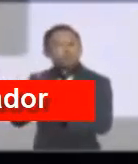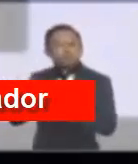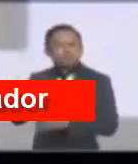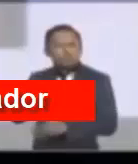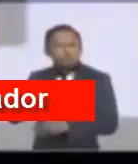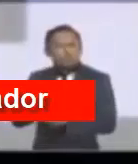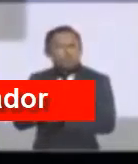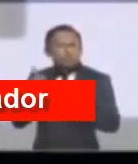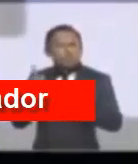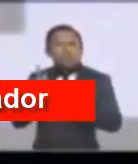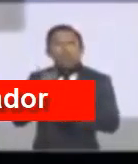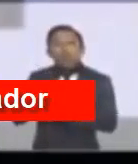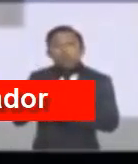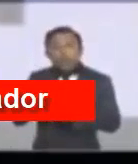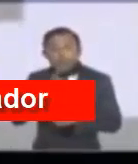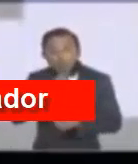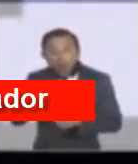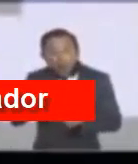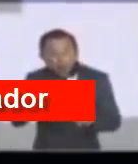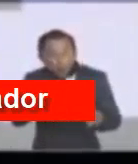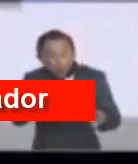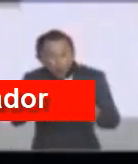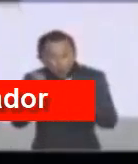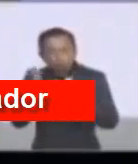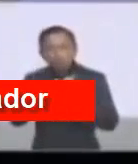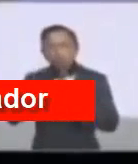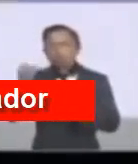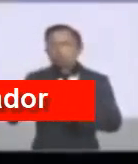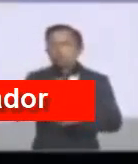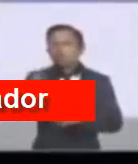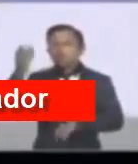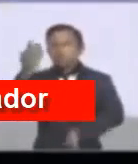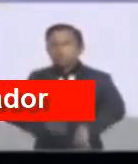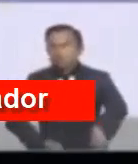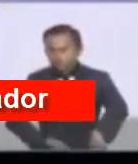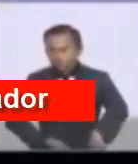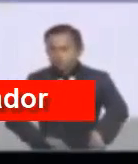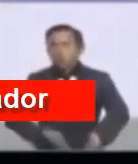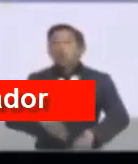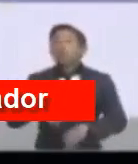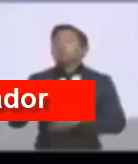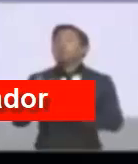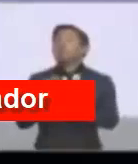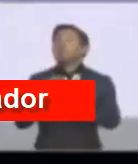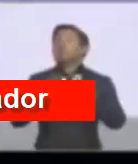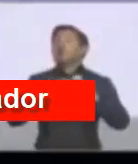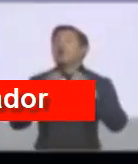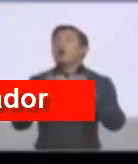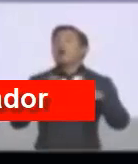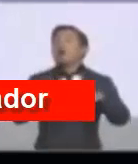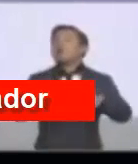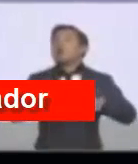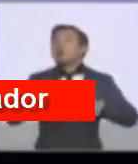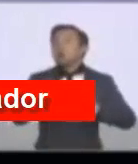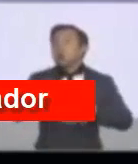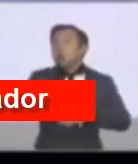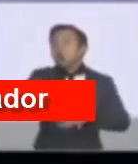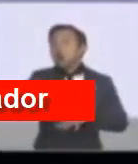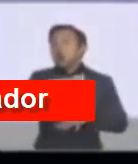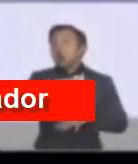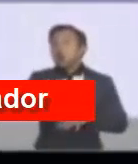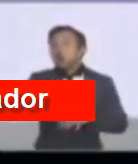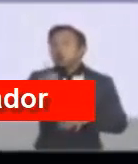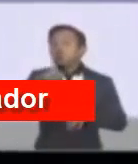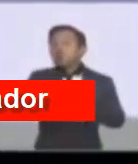Congreso. Exacto. Y él dijo, para lograr la paz en el país, llegaría a considerar hasta